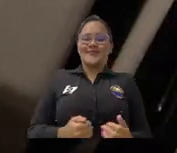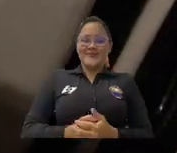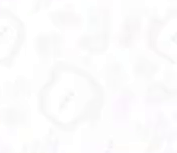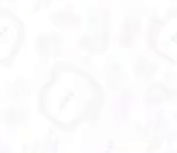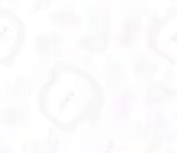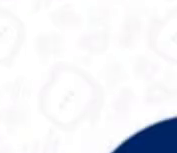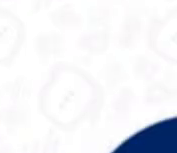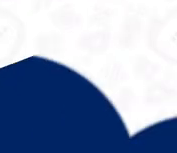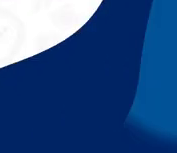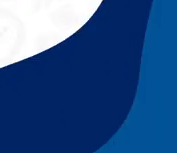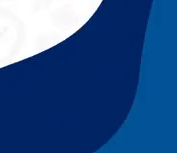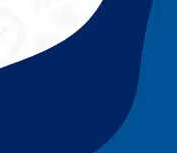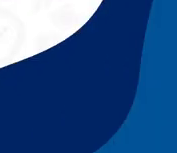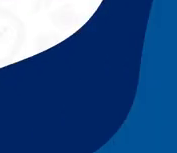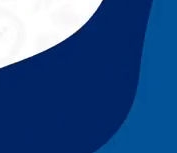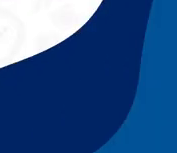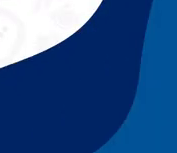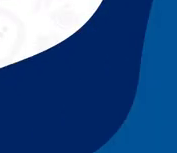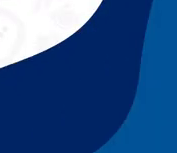estamento.